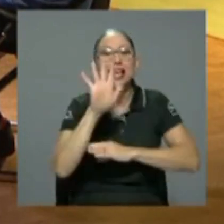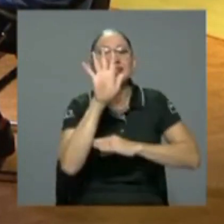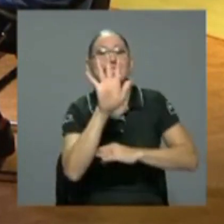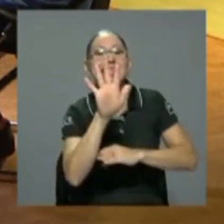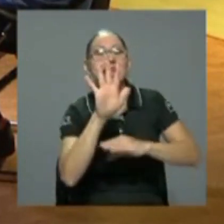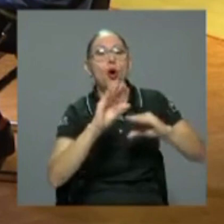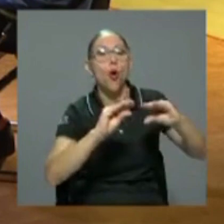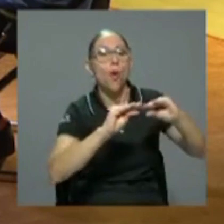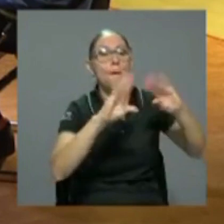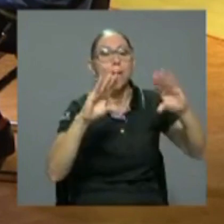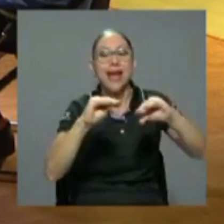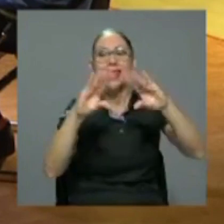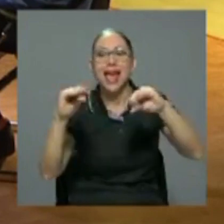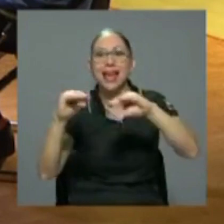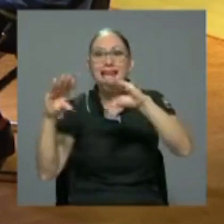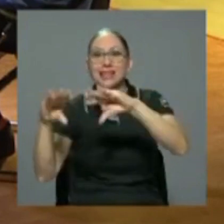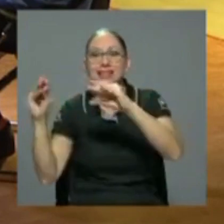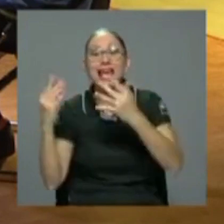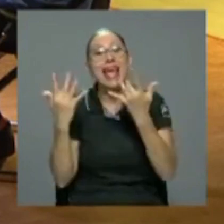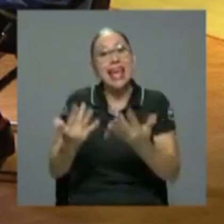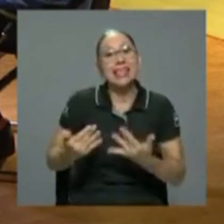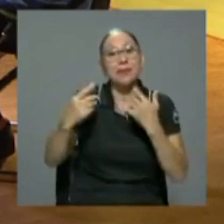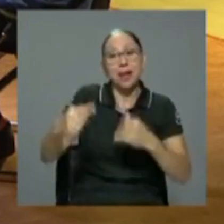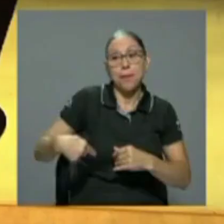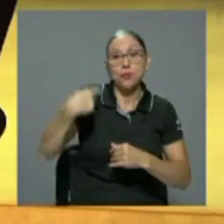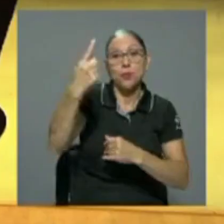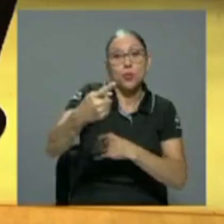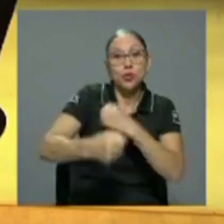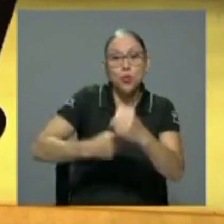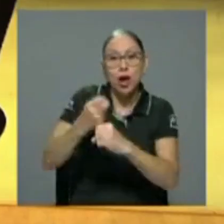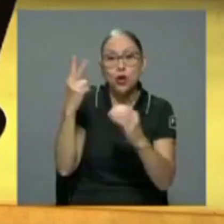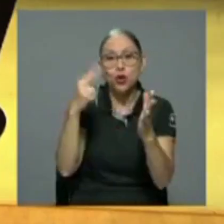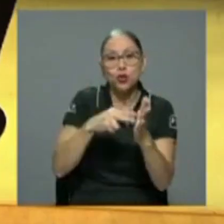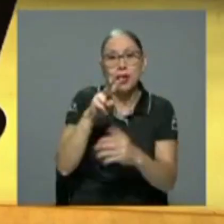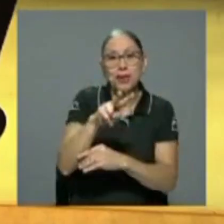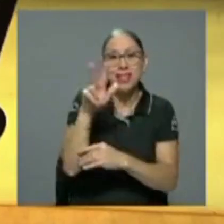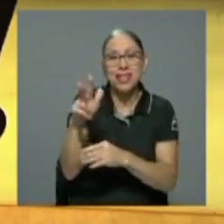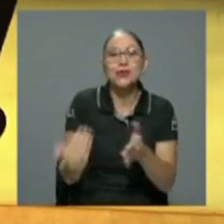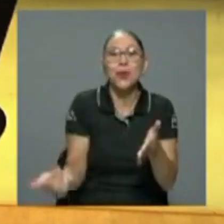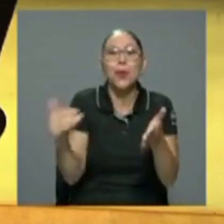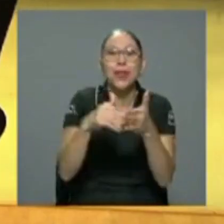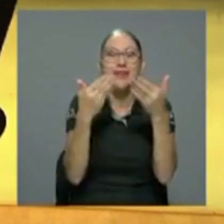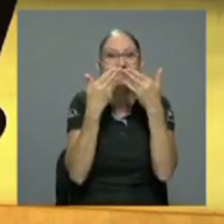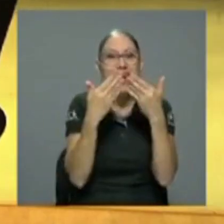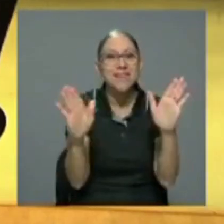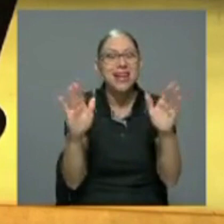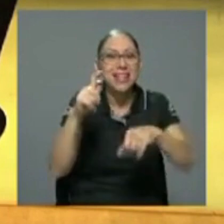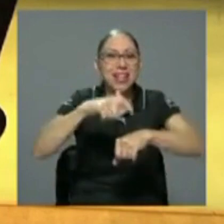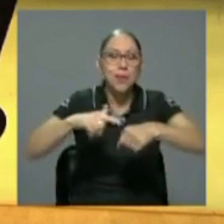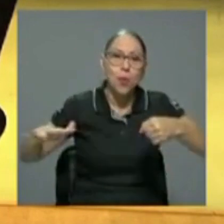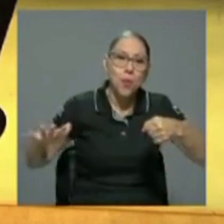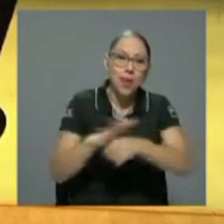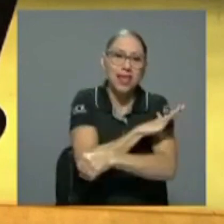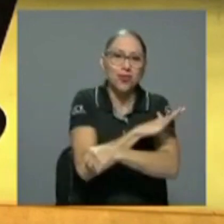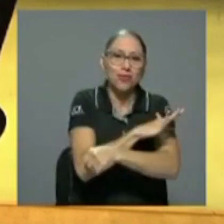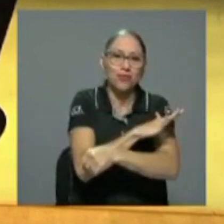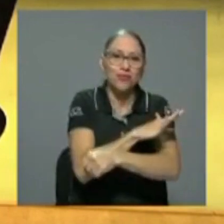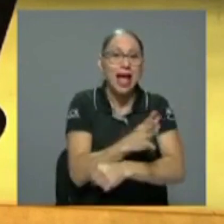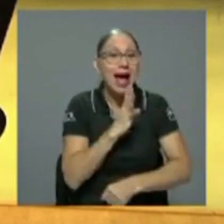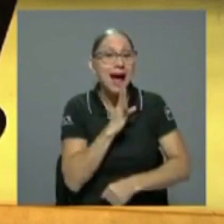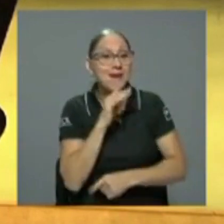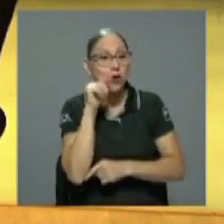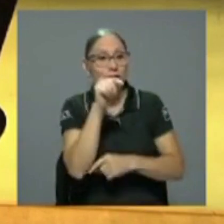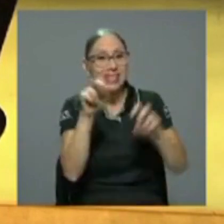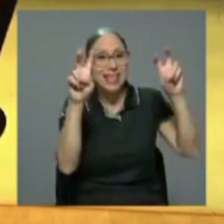esperamos que en 2023 podamos abrir a tiempo completo. Traigo a colación el tema de la librería porque es un tema del que no